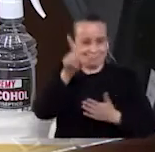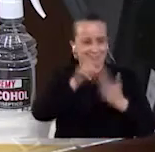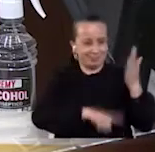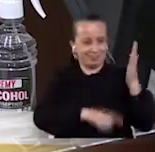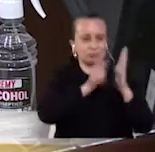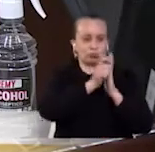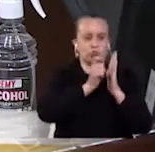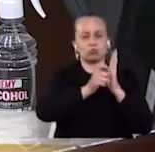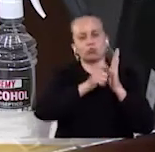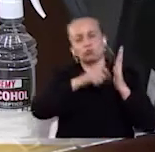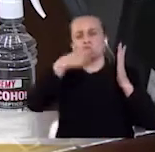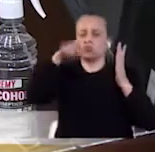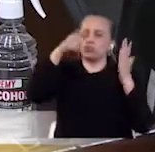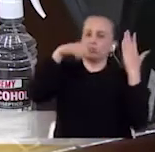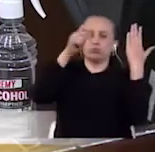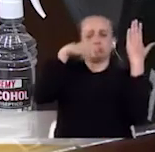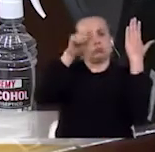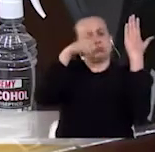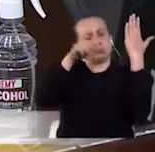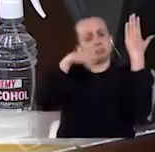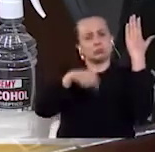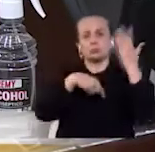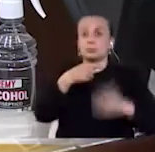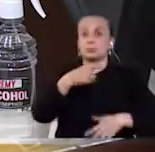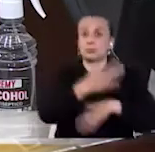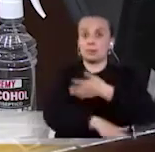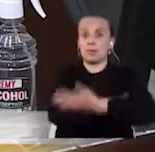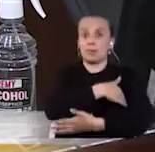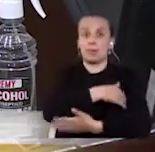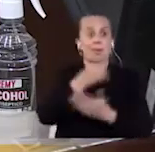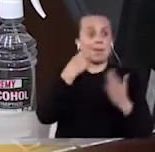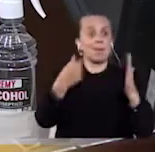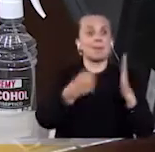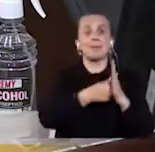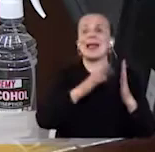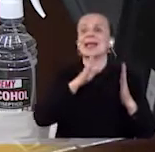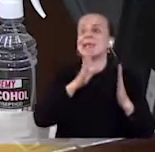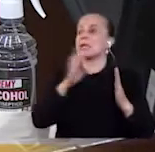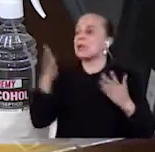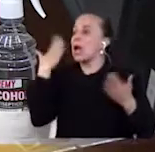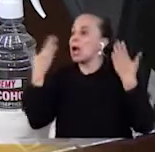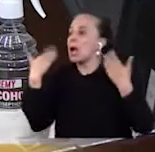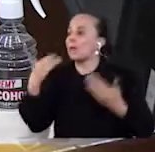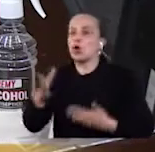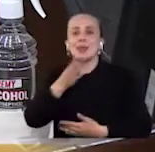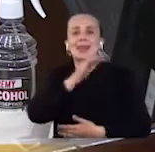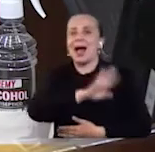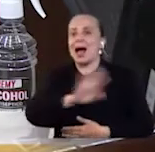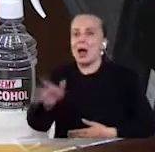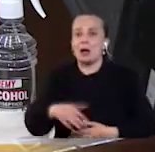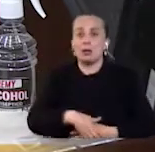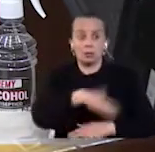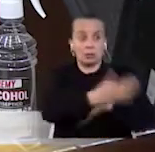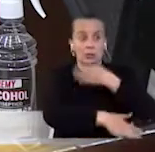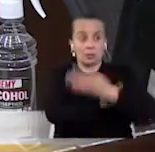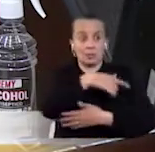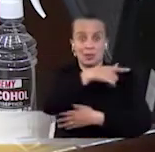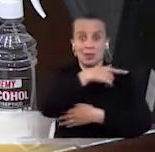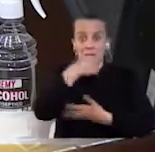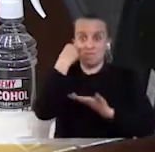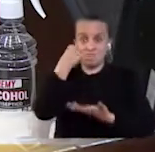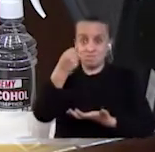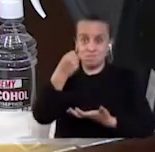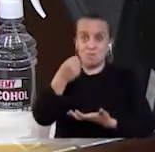de ganadores, el ministro no mete a nadie en el campo. Para el ministro de Hacienda, el